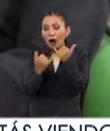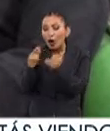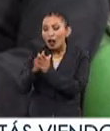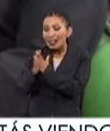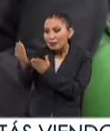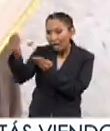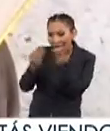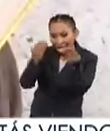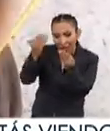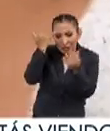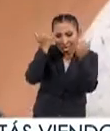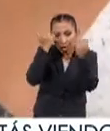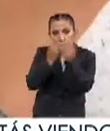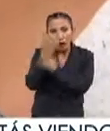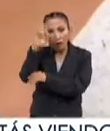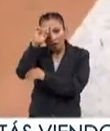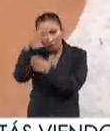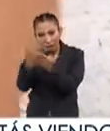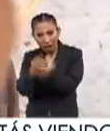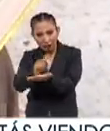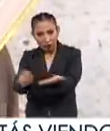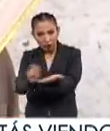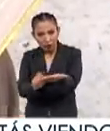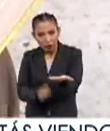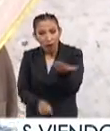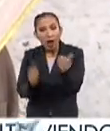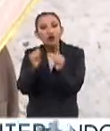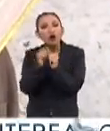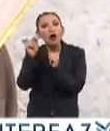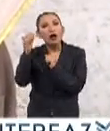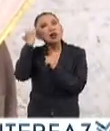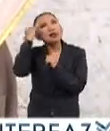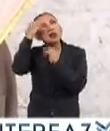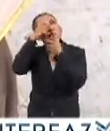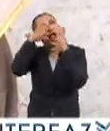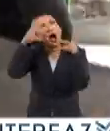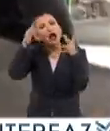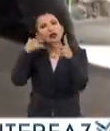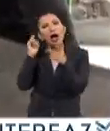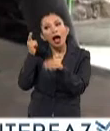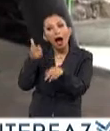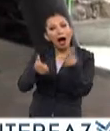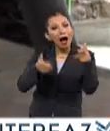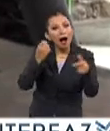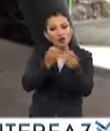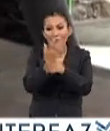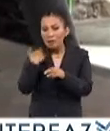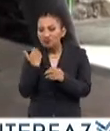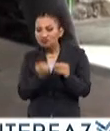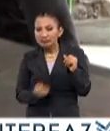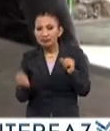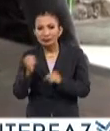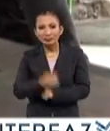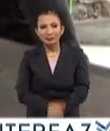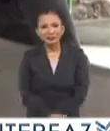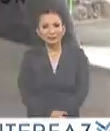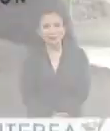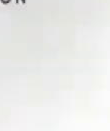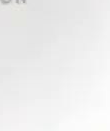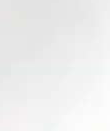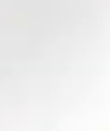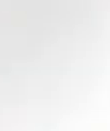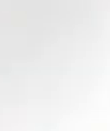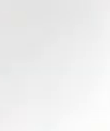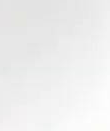los libros para crear nuevas propuestas de escritura a través de la imaginación y el descubrimiento de nuevas habilidades.